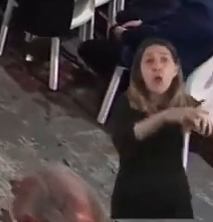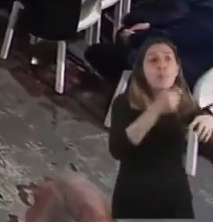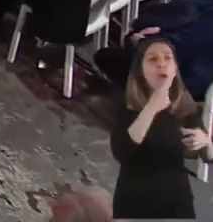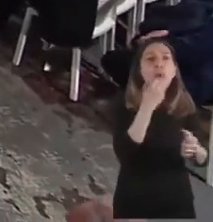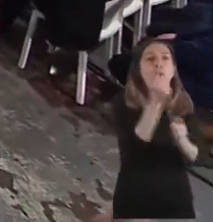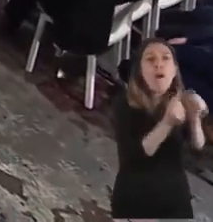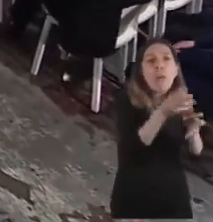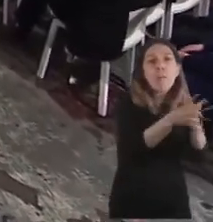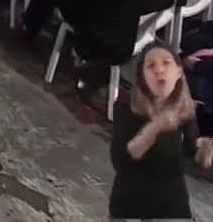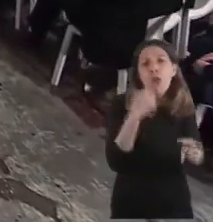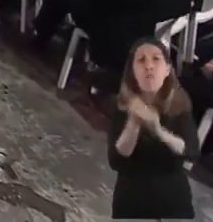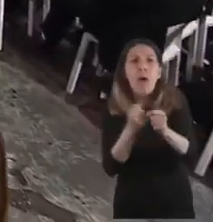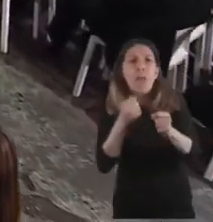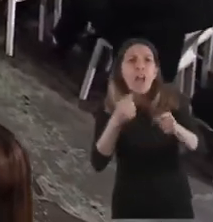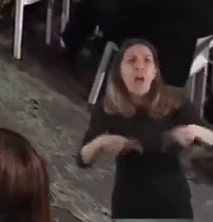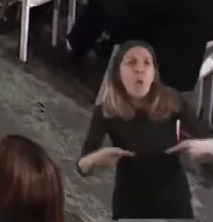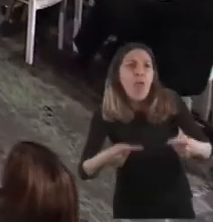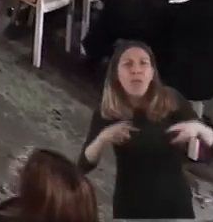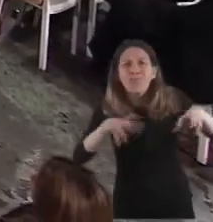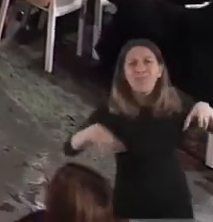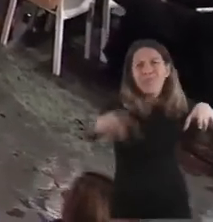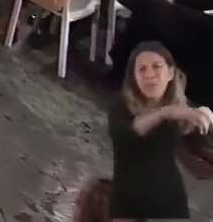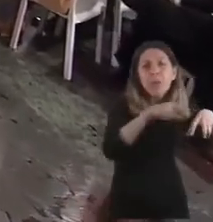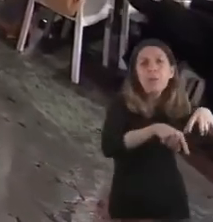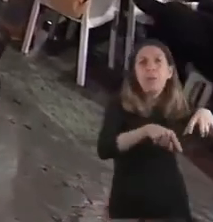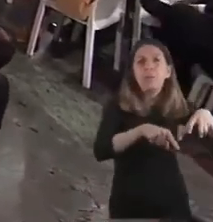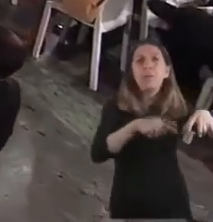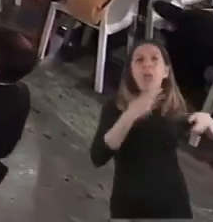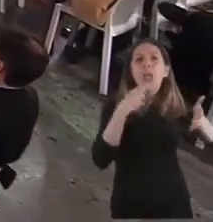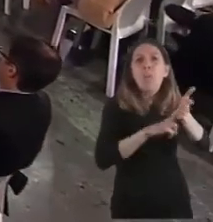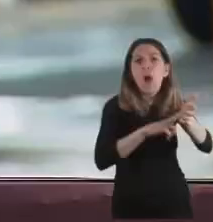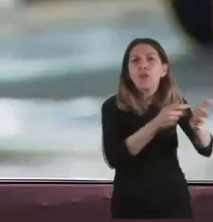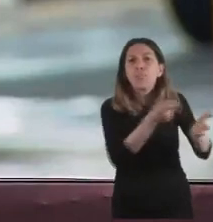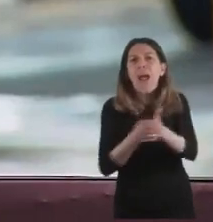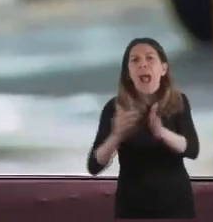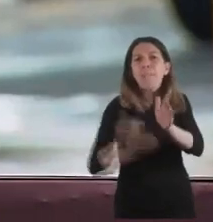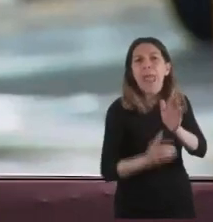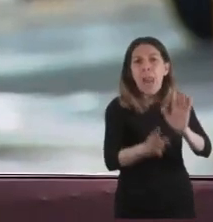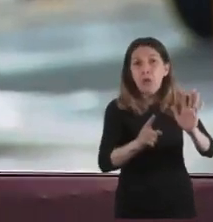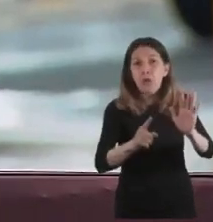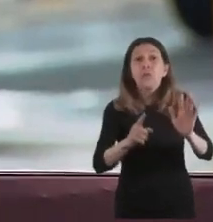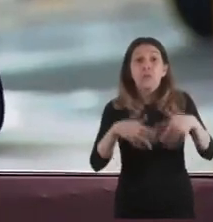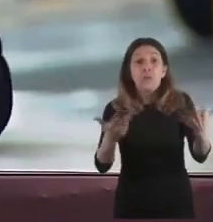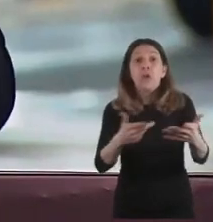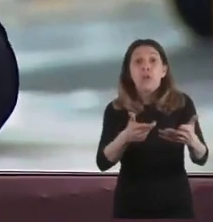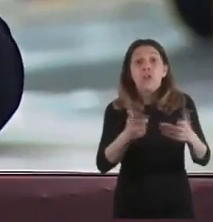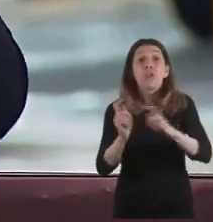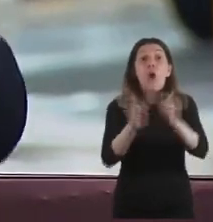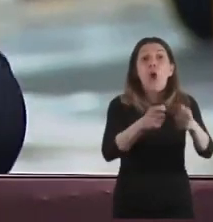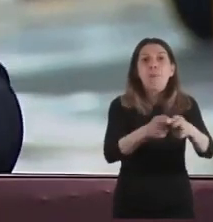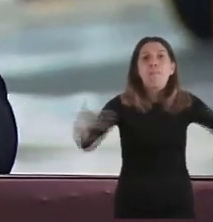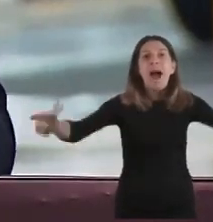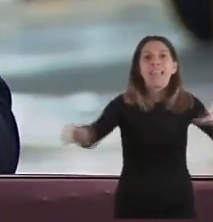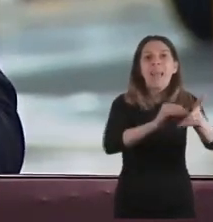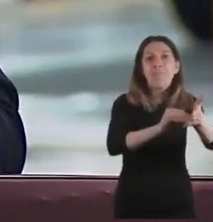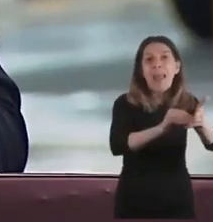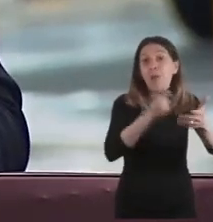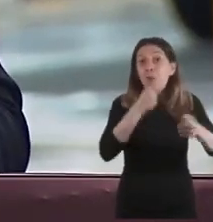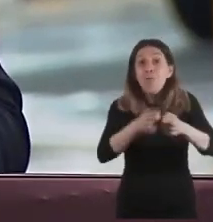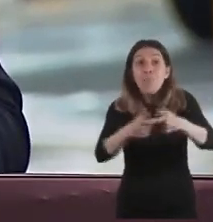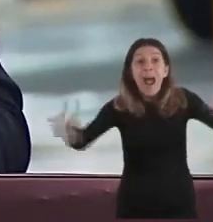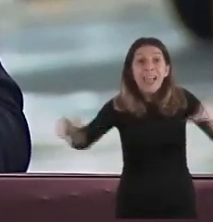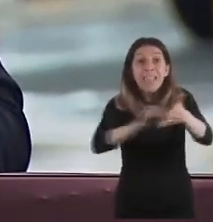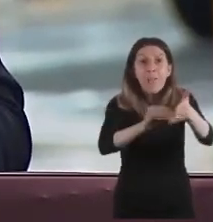autopartista, en la medida que va generando empleo. Cuanto más empleo se genera, menos impuestos se